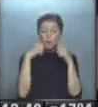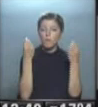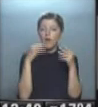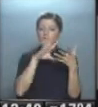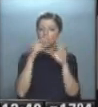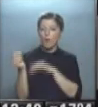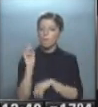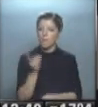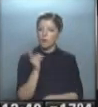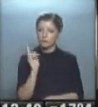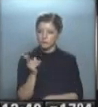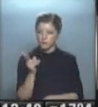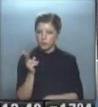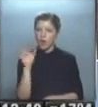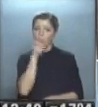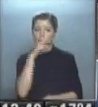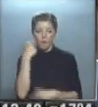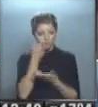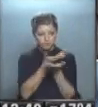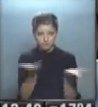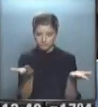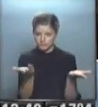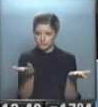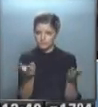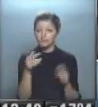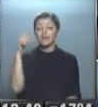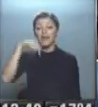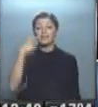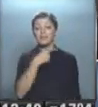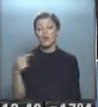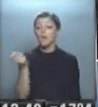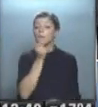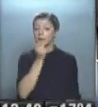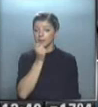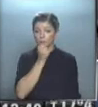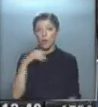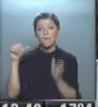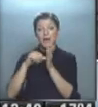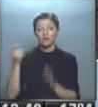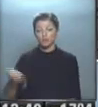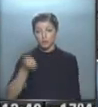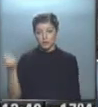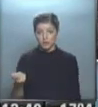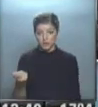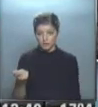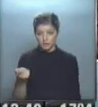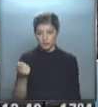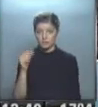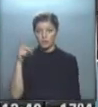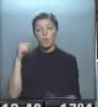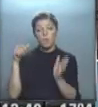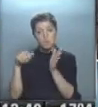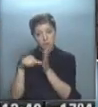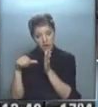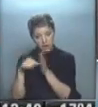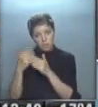la época desde del Shah, aparecía como una cuestión conservadora de identidad. Esta semana, concretamente, por ejemplo, en Turquía. Sí, claro. Que es un país laico